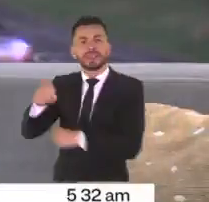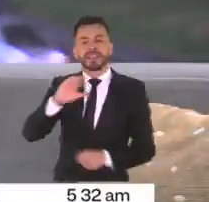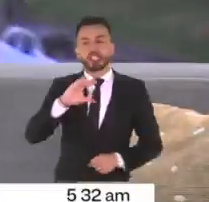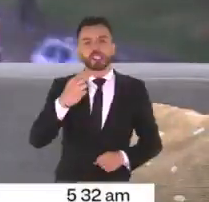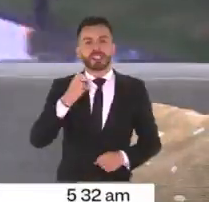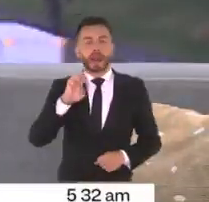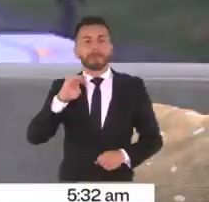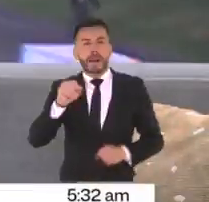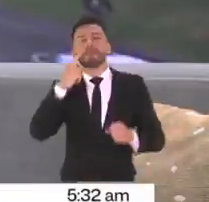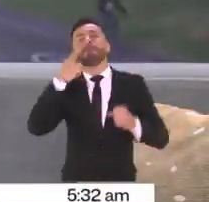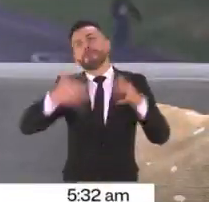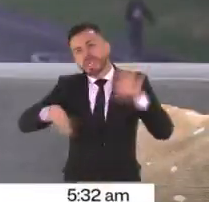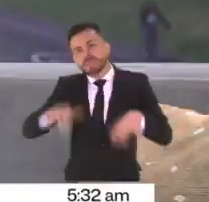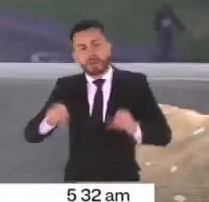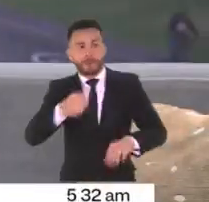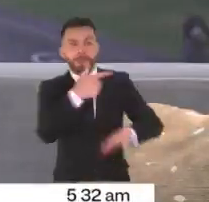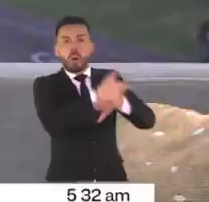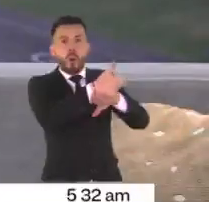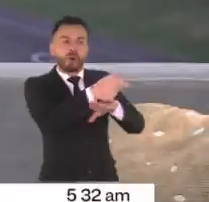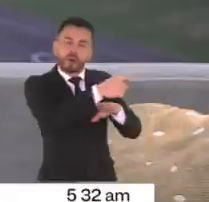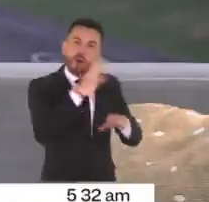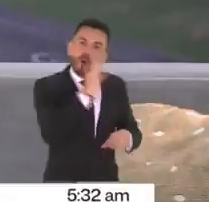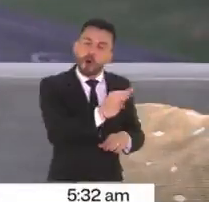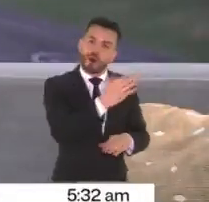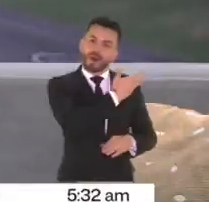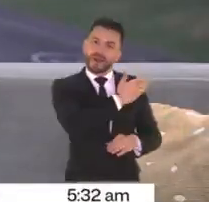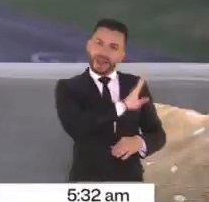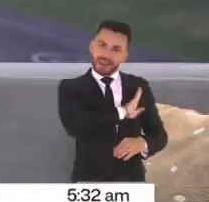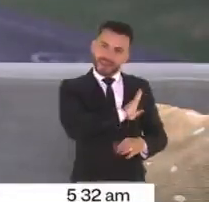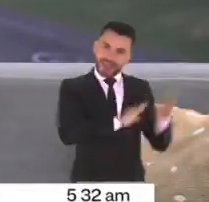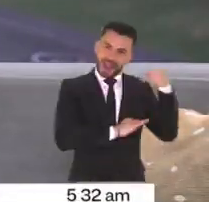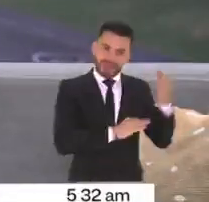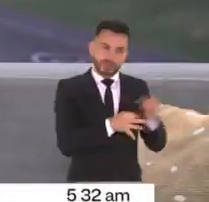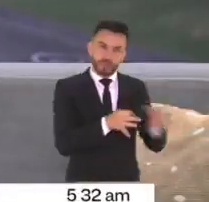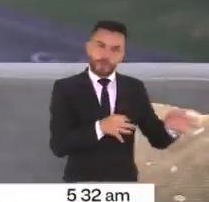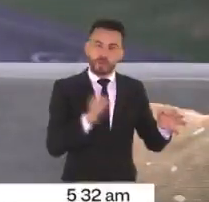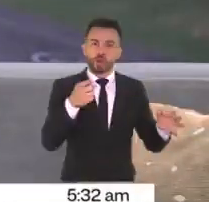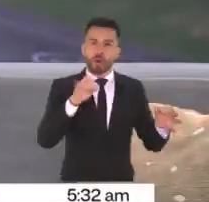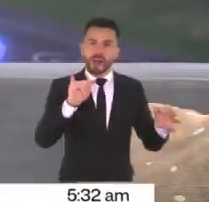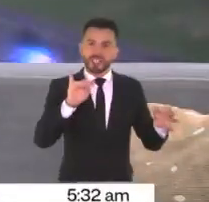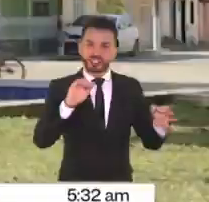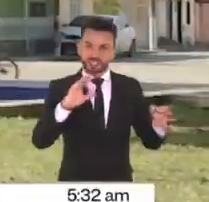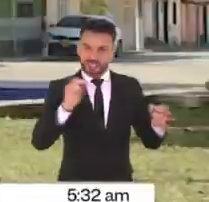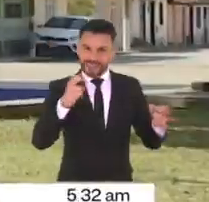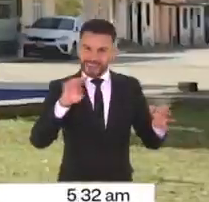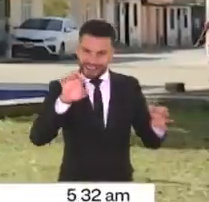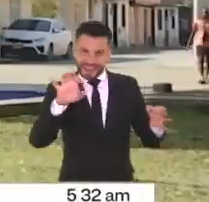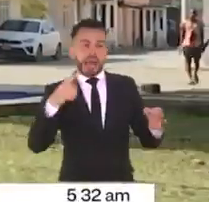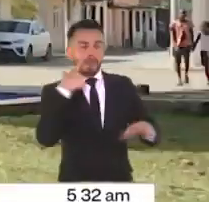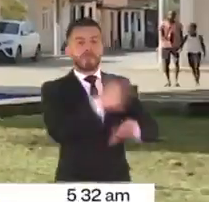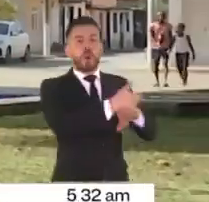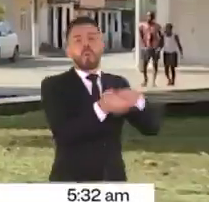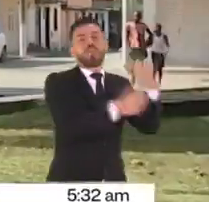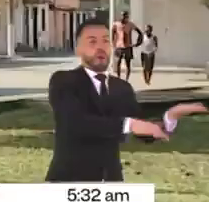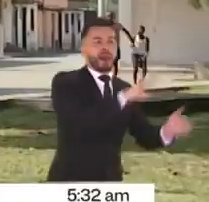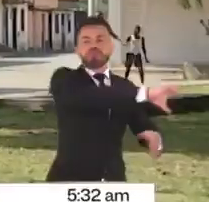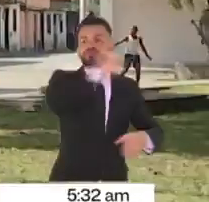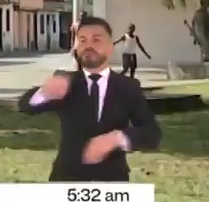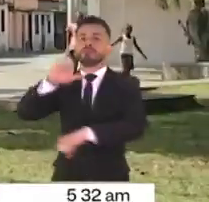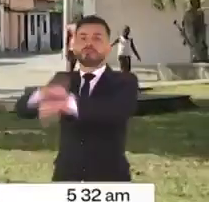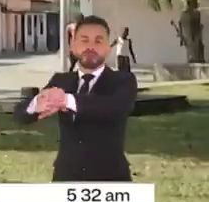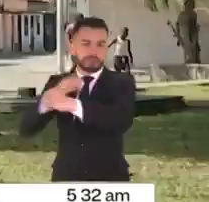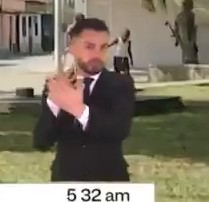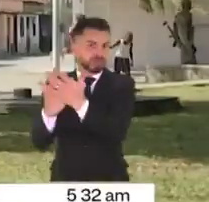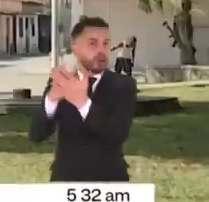agonía el alcalde de huachen se espera que en las últimas horas se legalice su captura luego del homicidio del